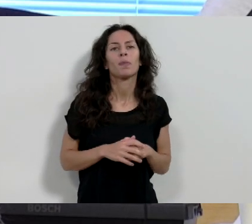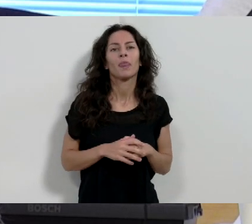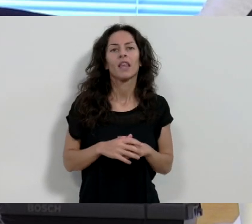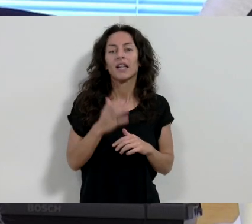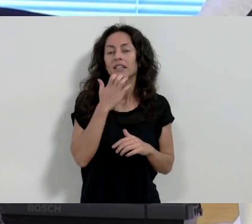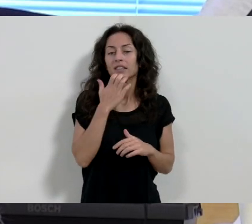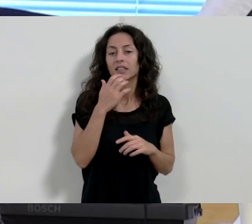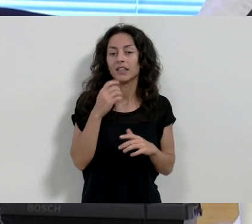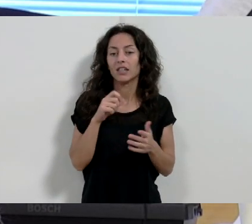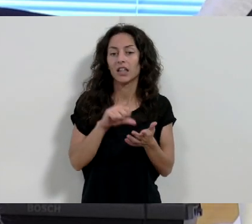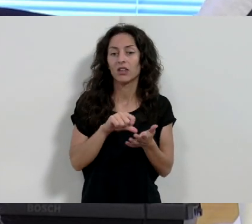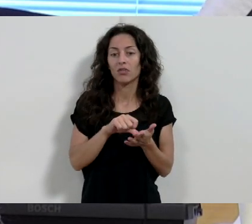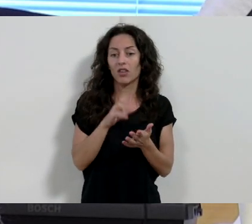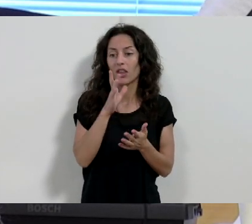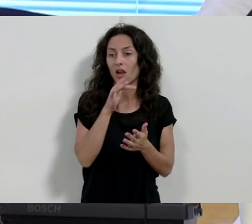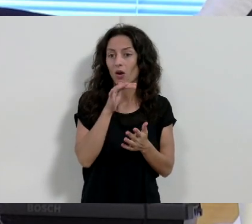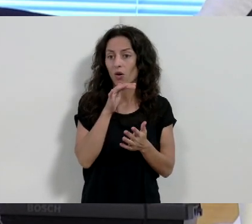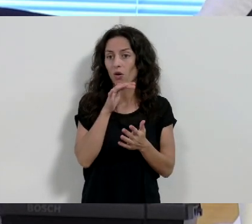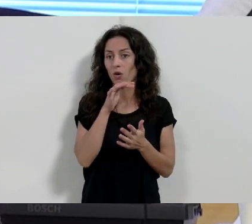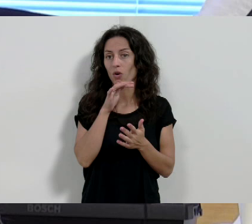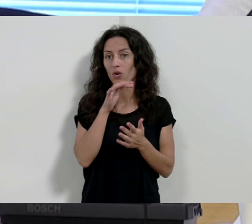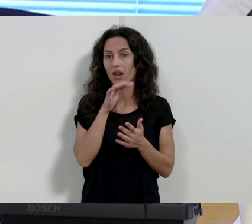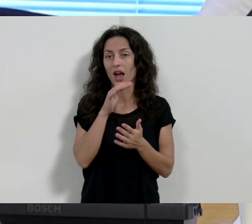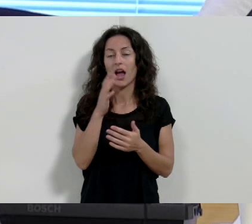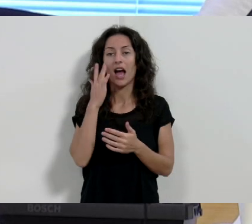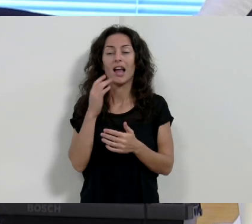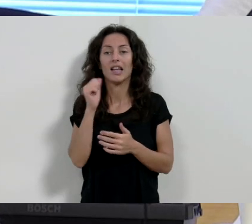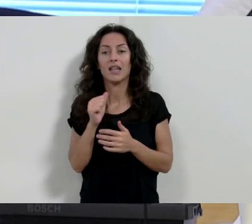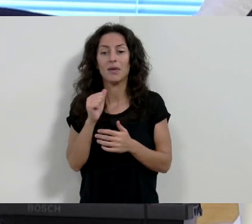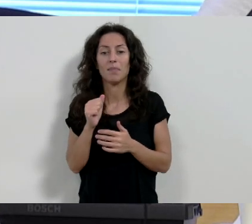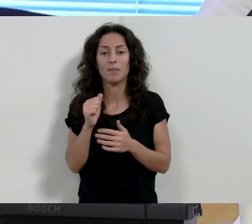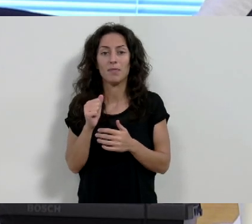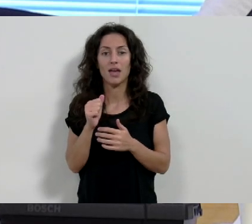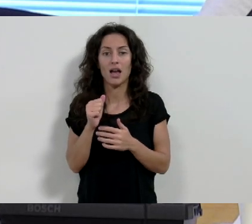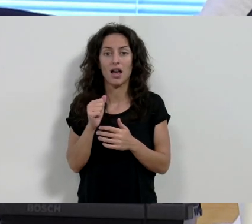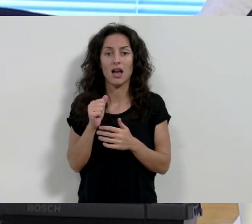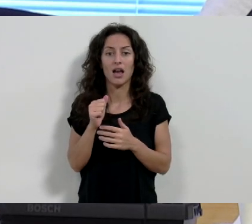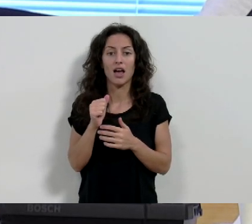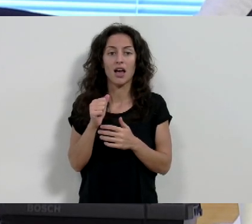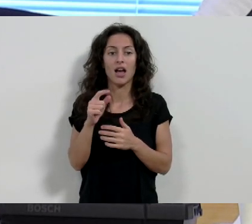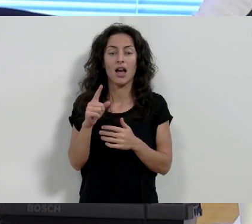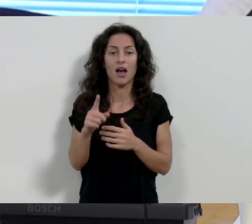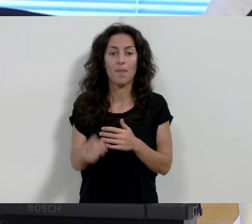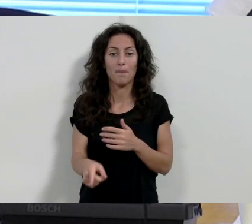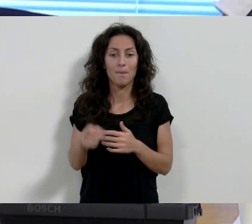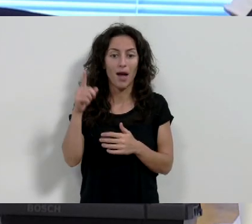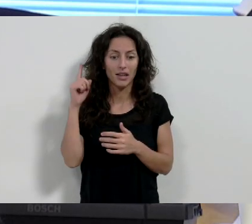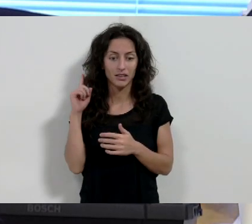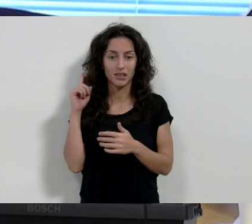no está más limpia que antes, pero hay una inversión muy importante en limpieza, algo estamos haciendo mal, lo que